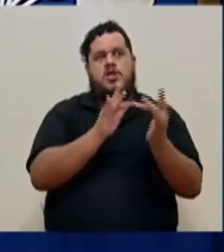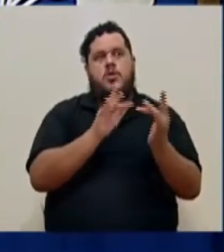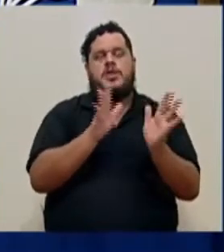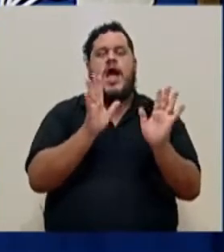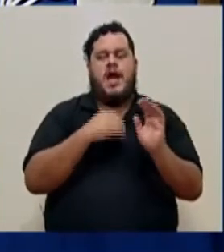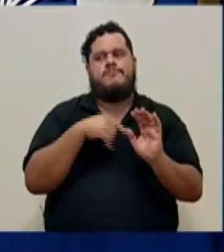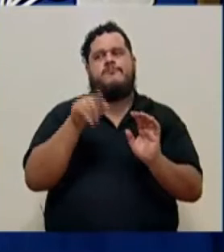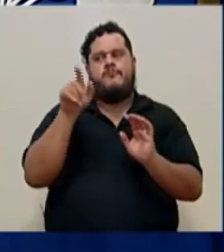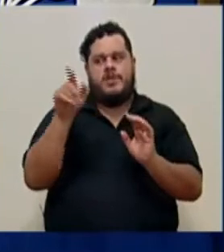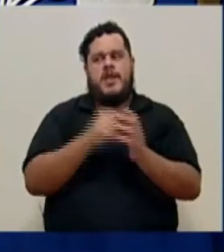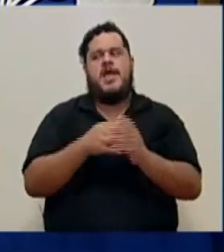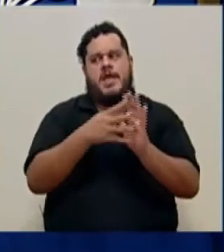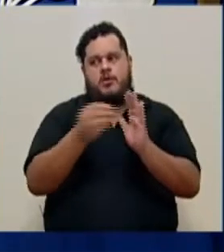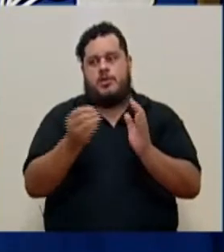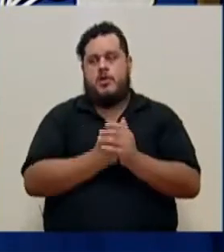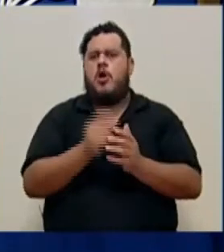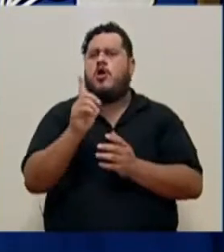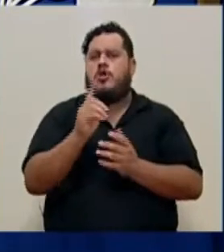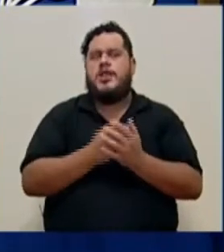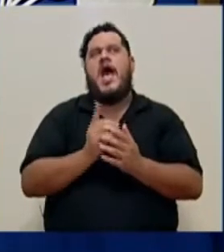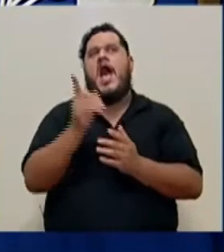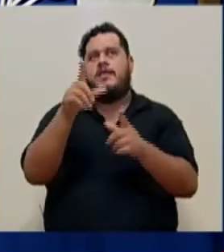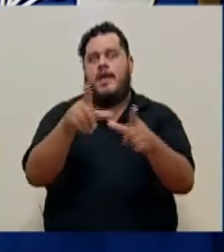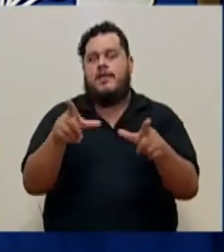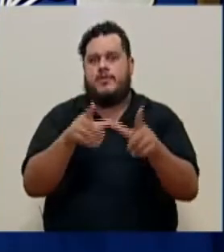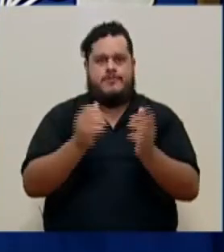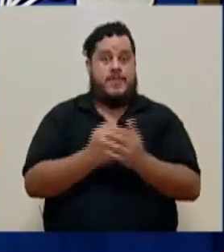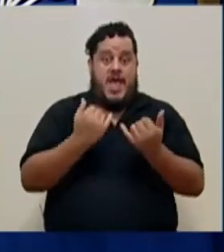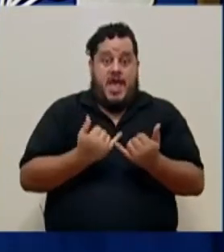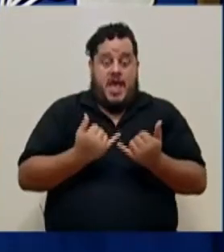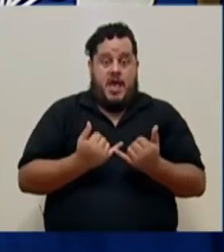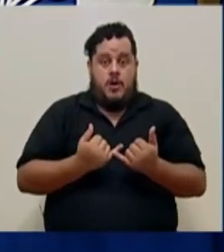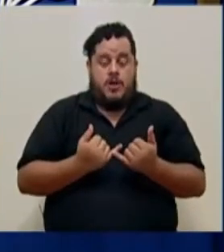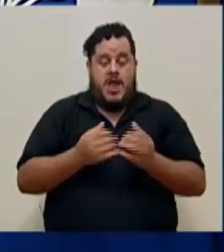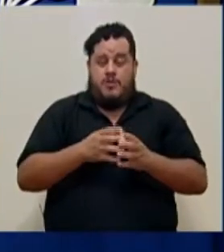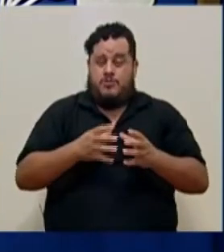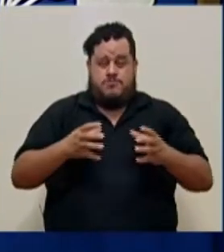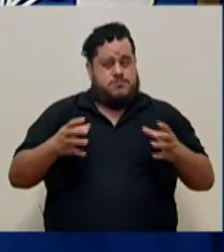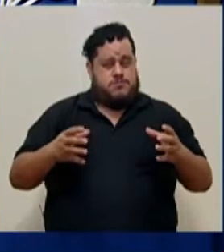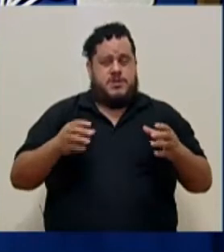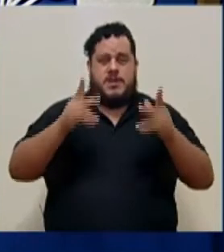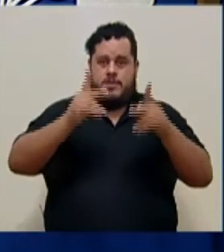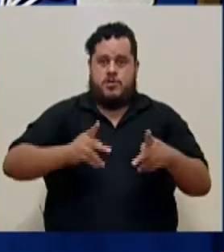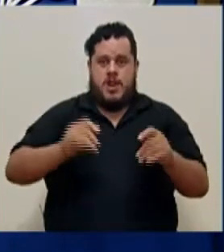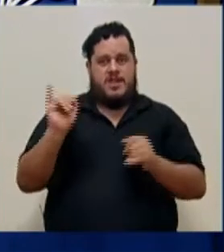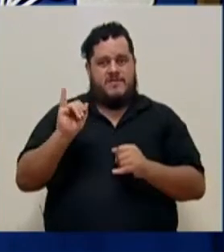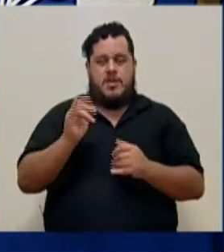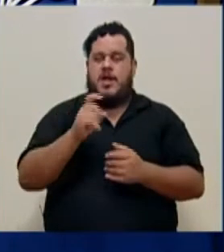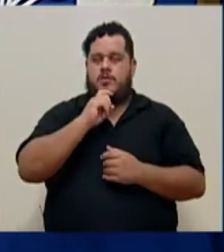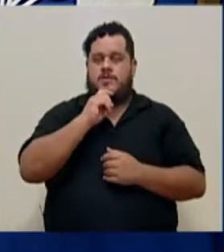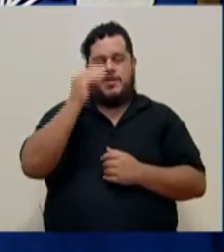tal, ahí sí, fue fulanito de tal que lo contagió. ¿Y en dónde fue? Ah, fue en tal lado. En este momento, por la gran cantidad de personas infectadas, se hace muy difícil